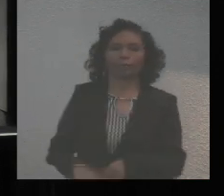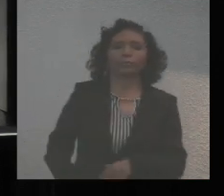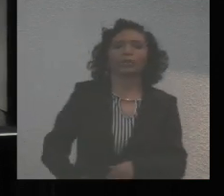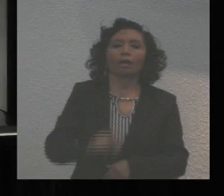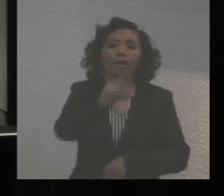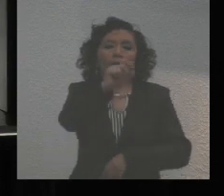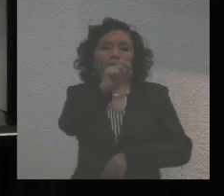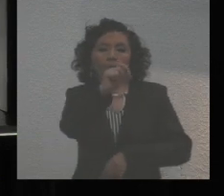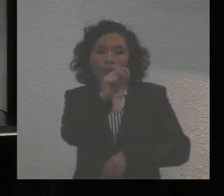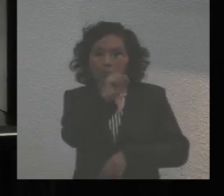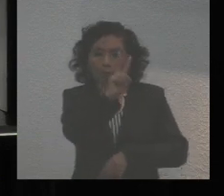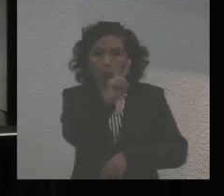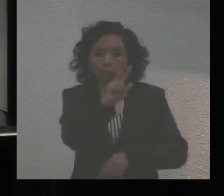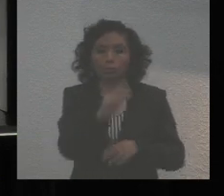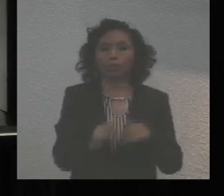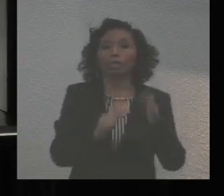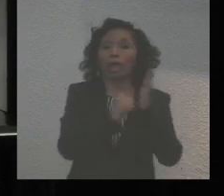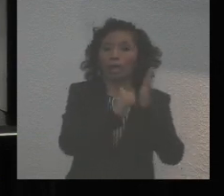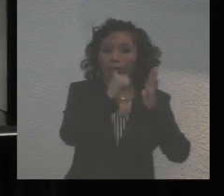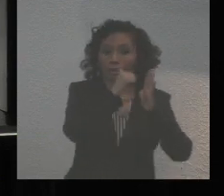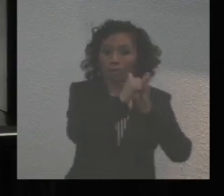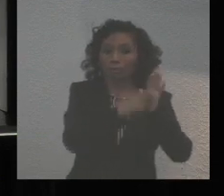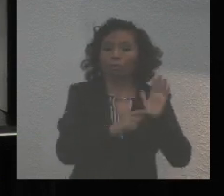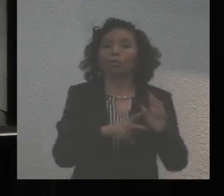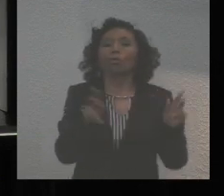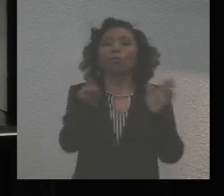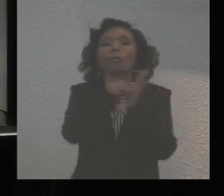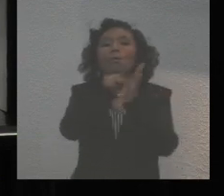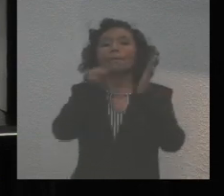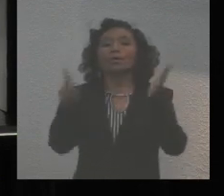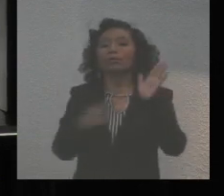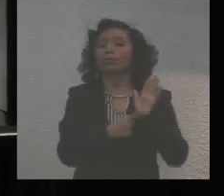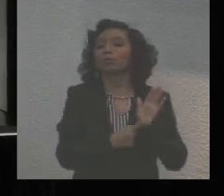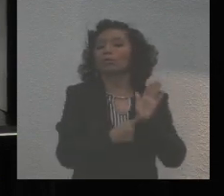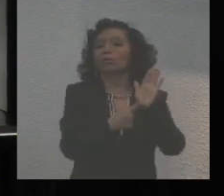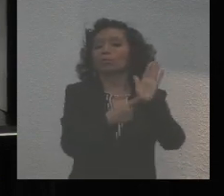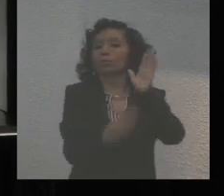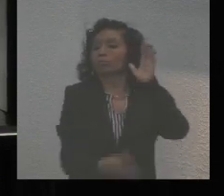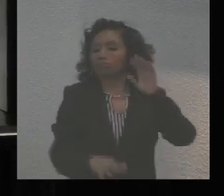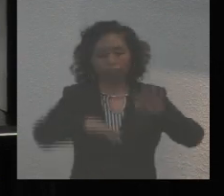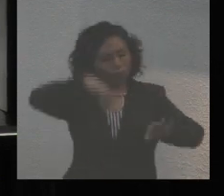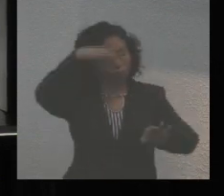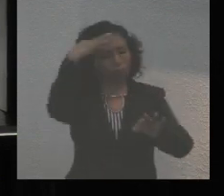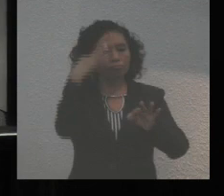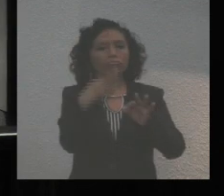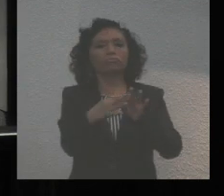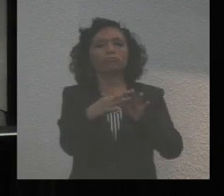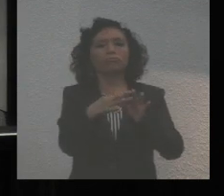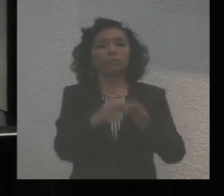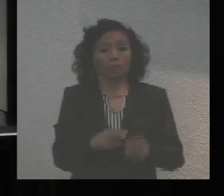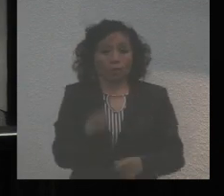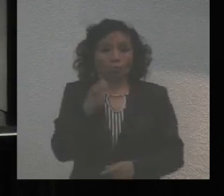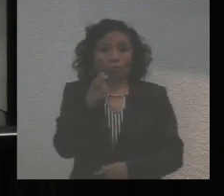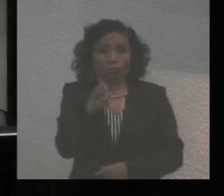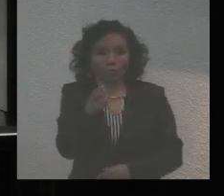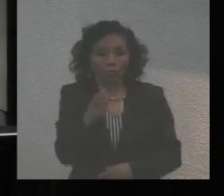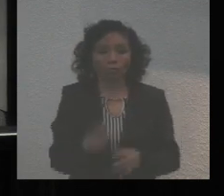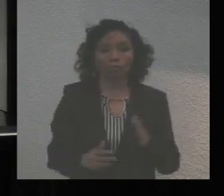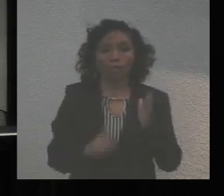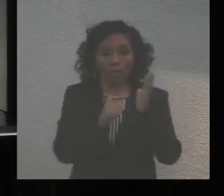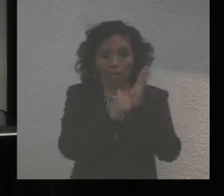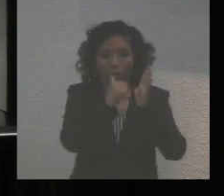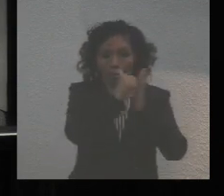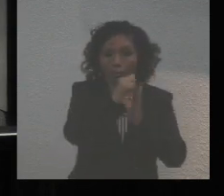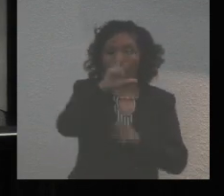presente decreto entrará en vigor el día de su publicación en el Diario Oficial de la Federación. En cumplimiento de lo dispuesto por la fracción primera del